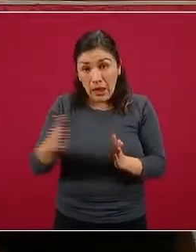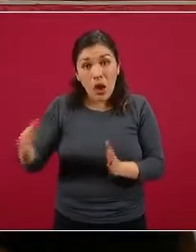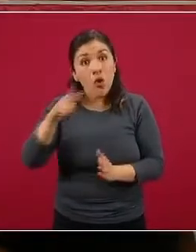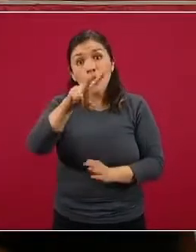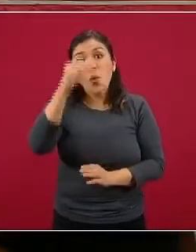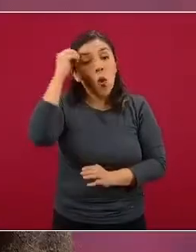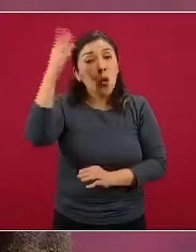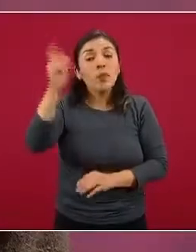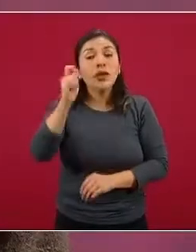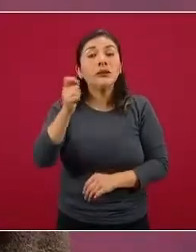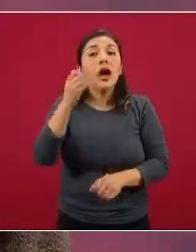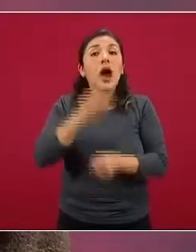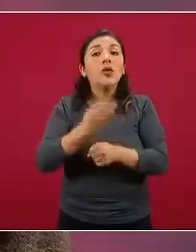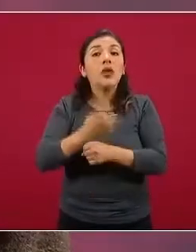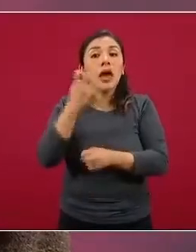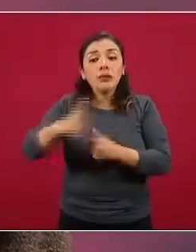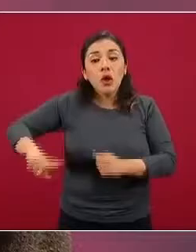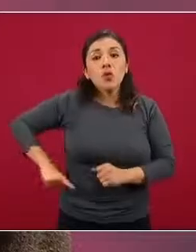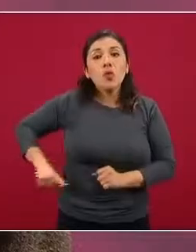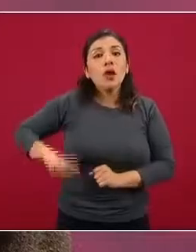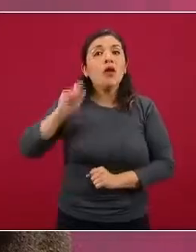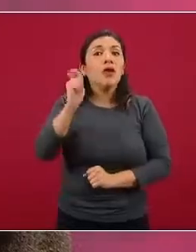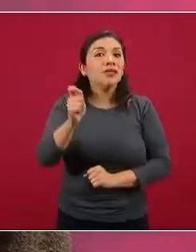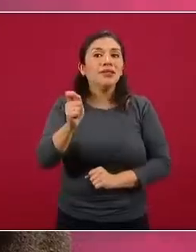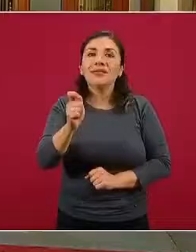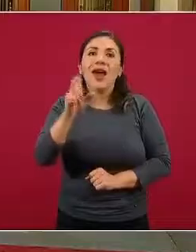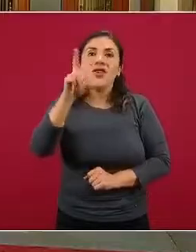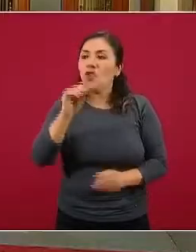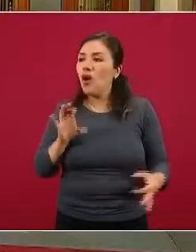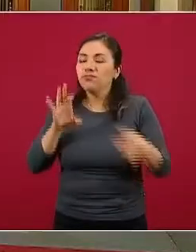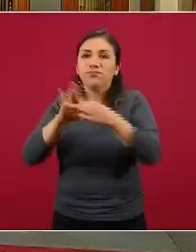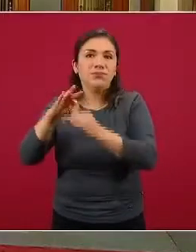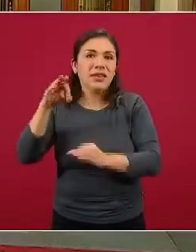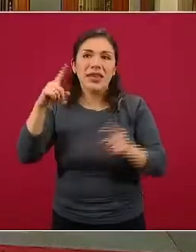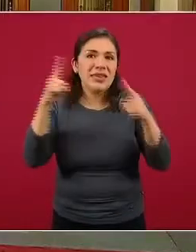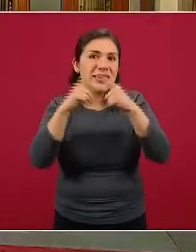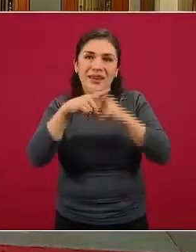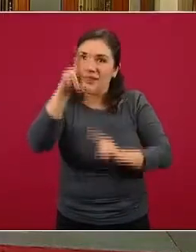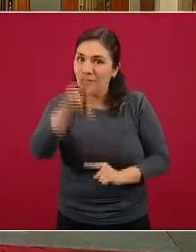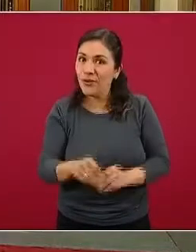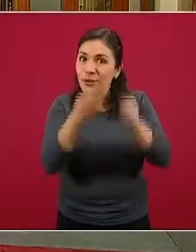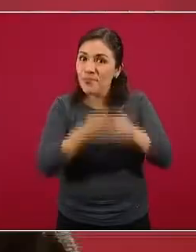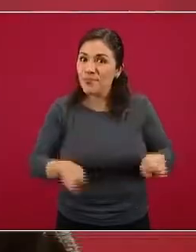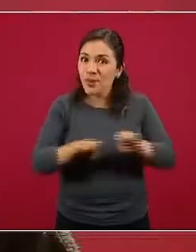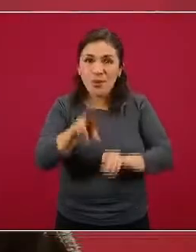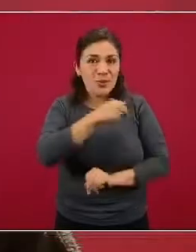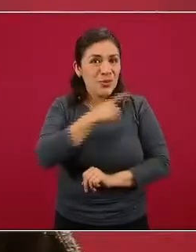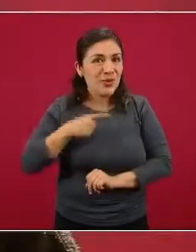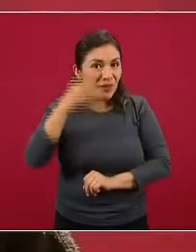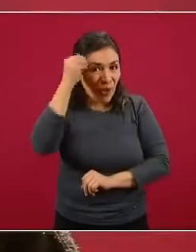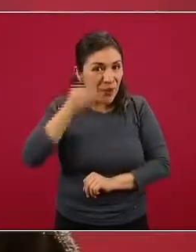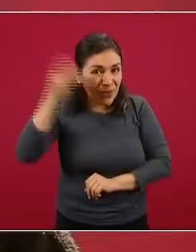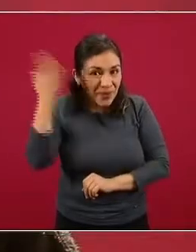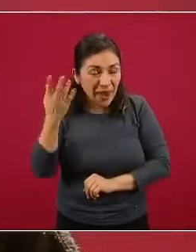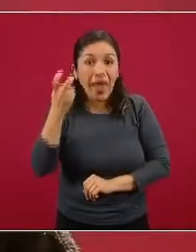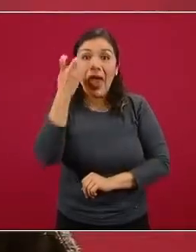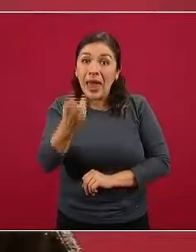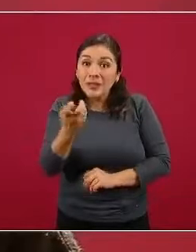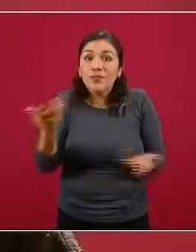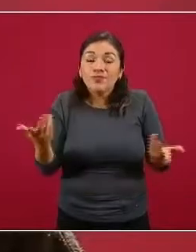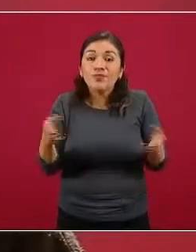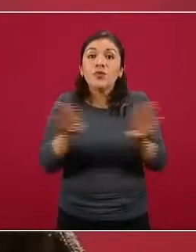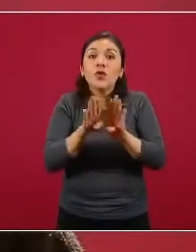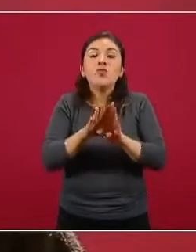olvidemos que estamos en un estado laico, muy importante, nunca lo olvidemos. Y, por lo tanto, los medios